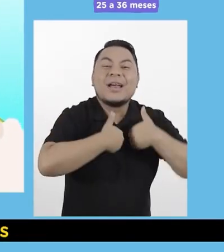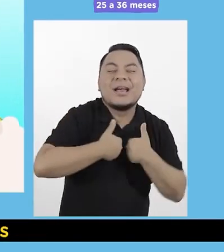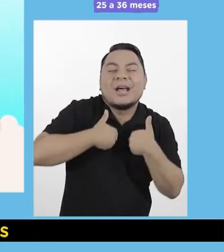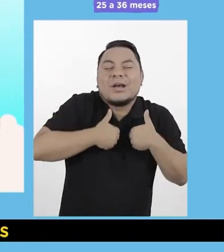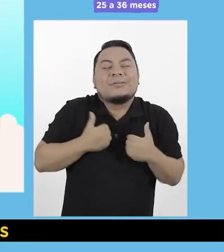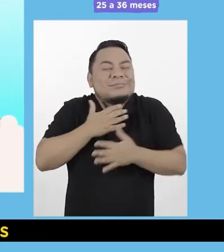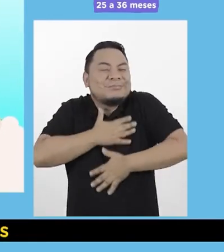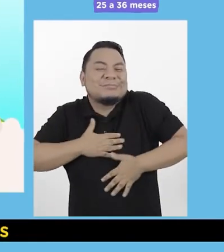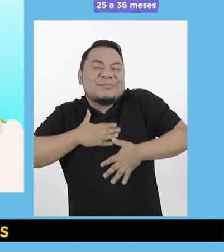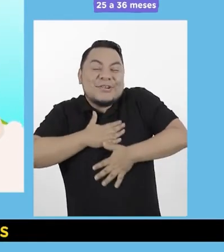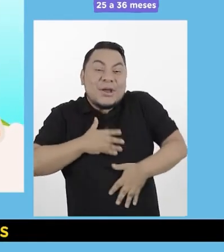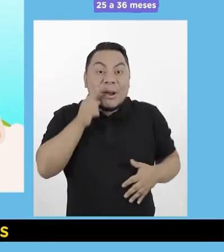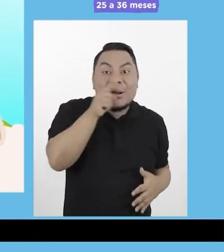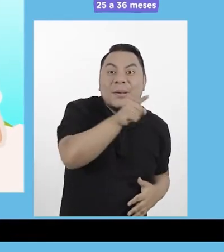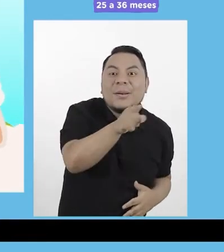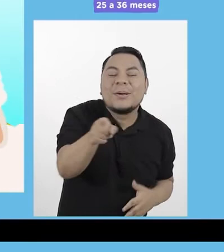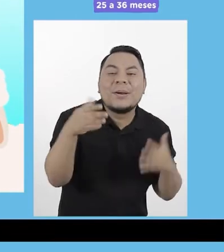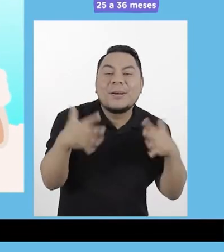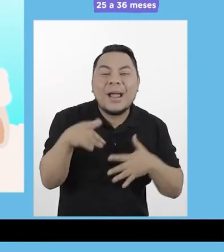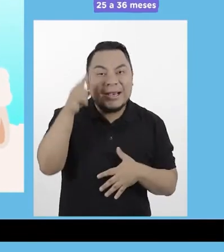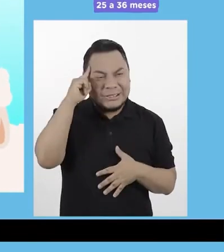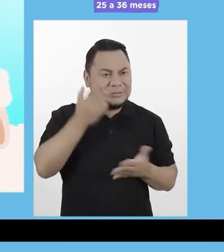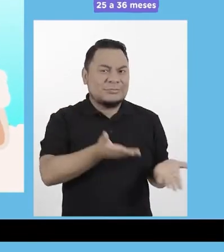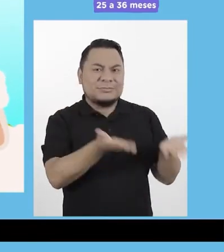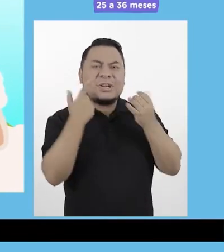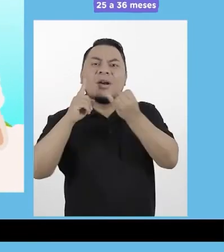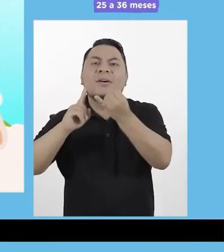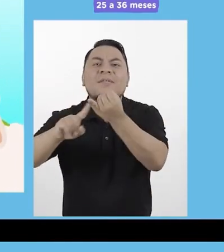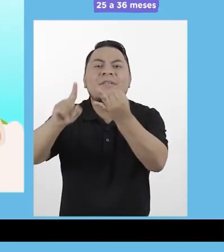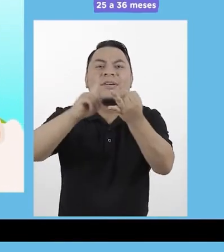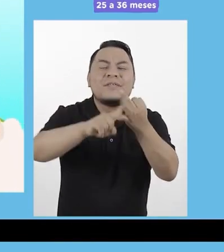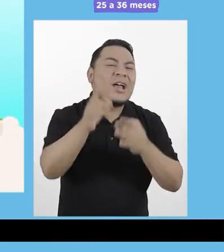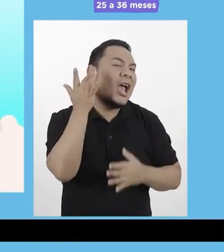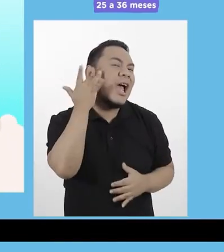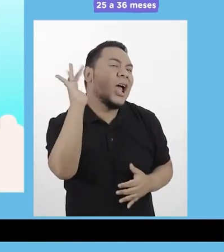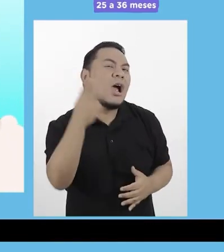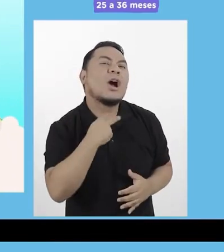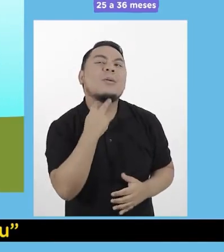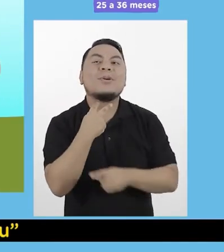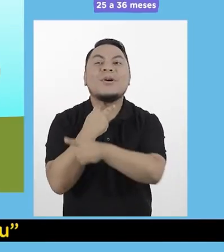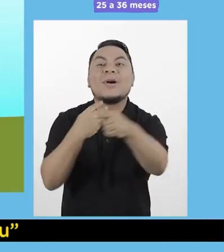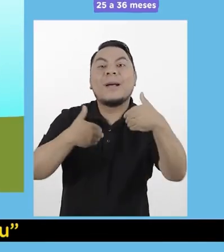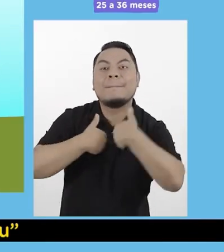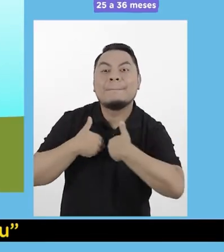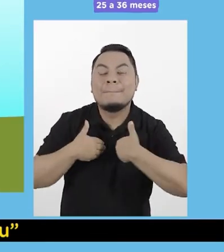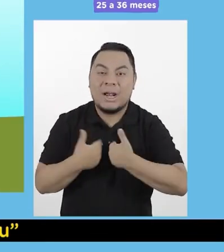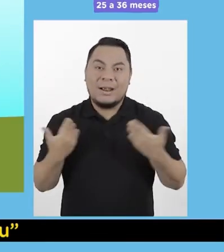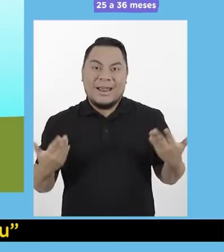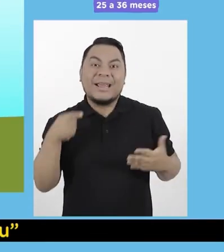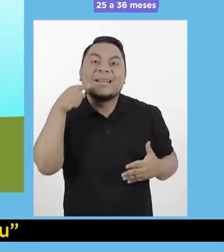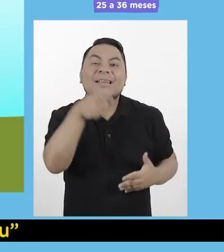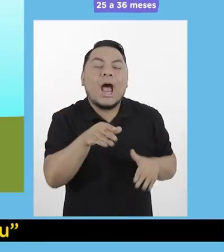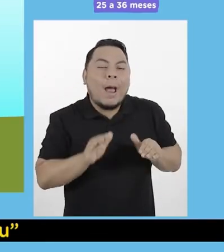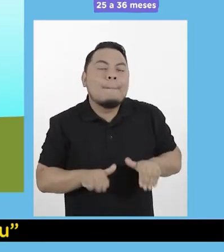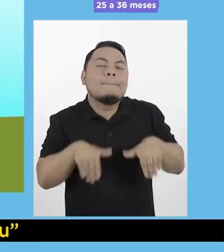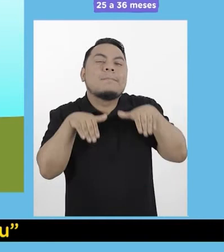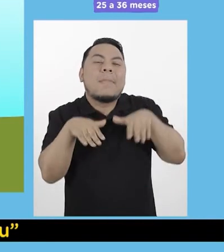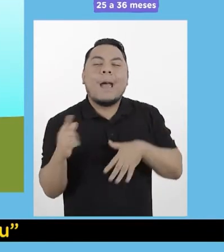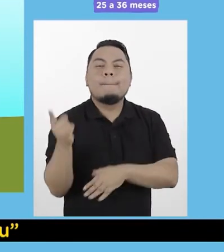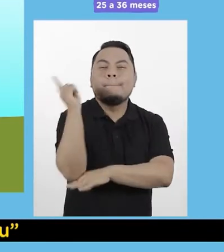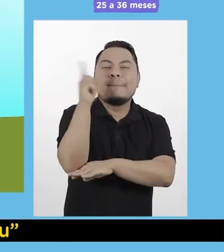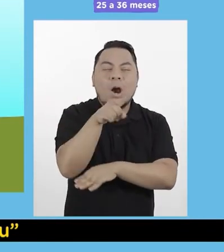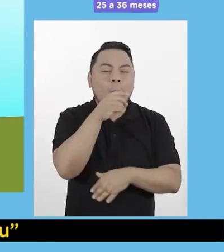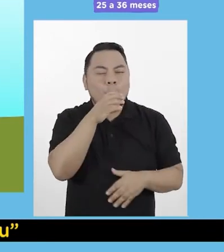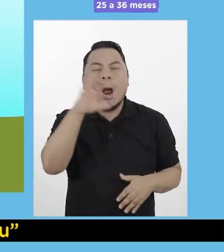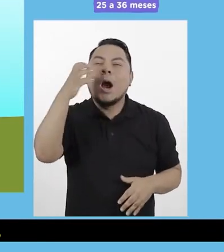muy divertidos, y hacen diferentes sonidos. El perro dice